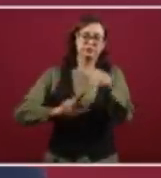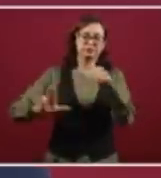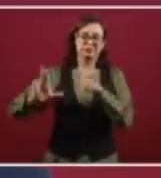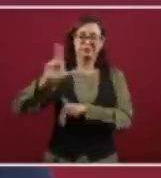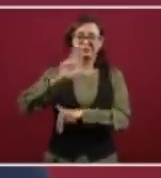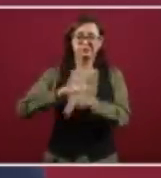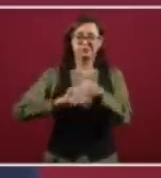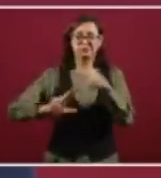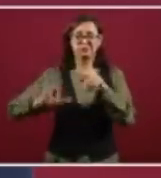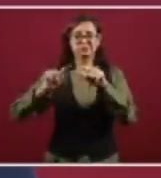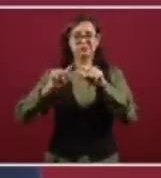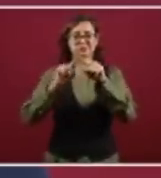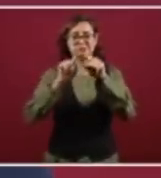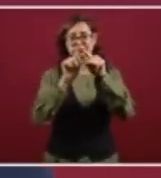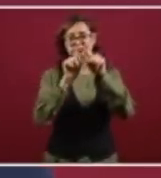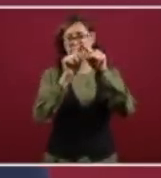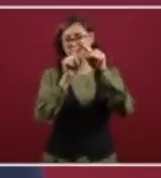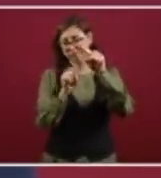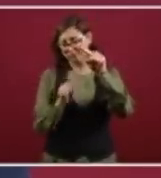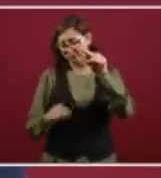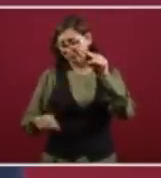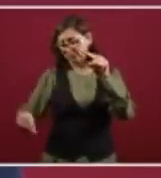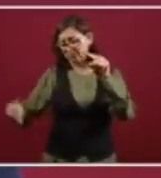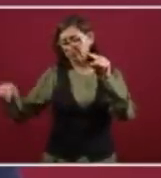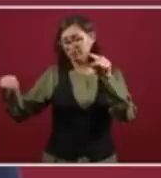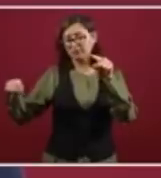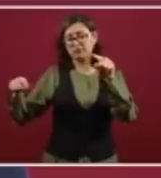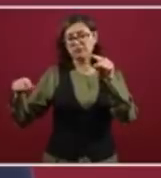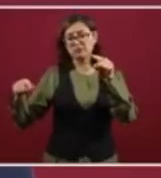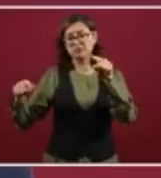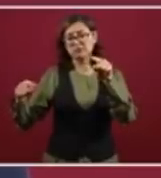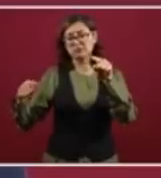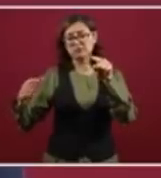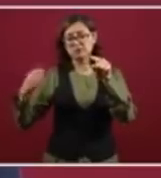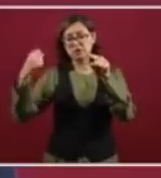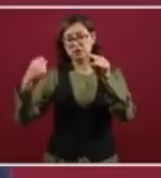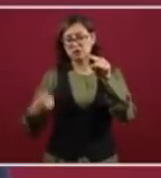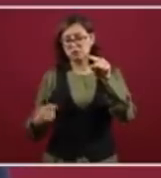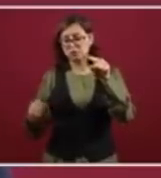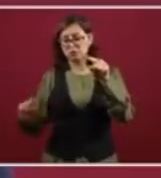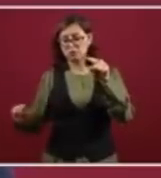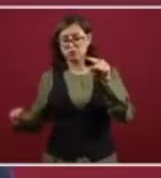en todo el Pacífico, su trayectoria de sur a norte, afortunadamente ya